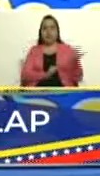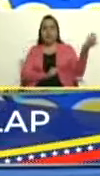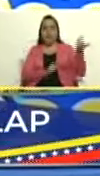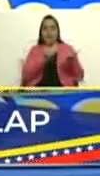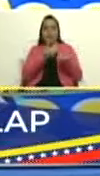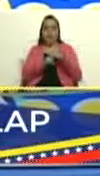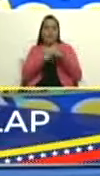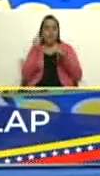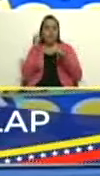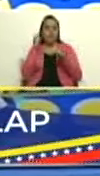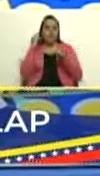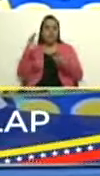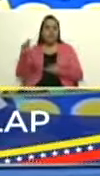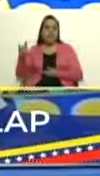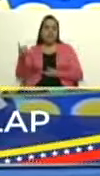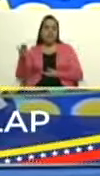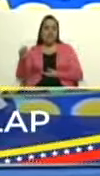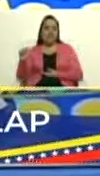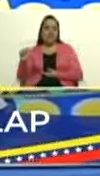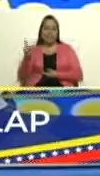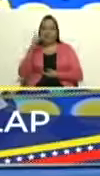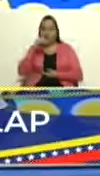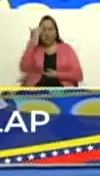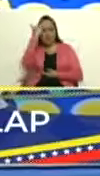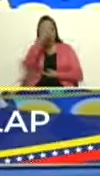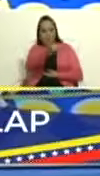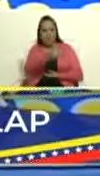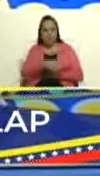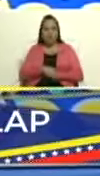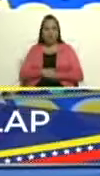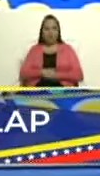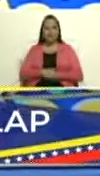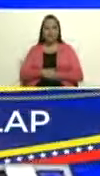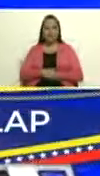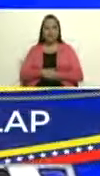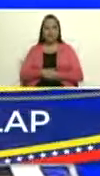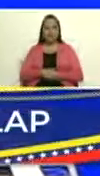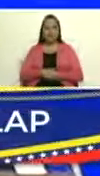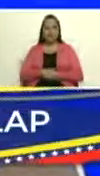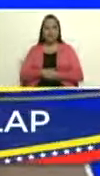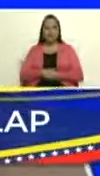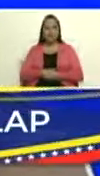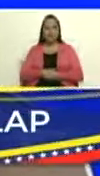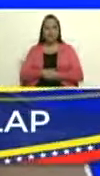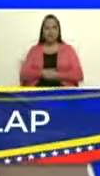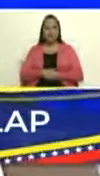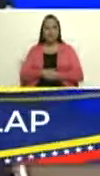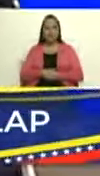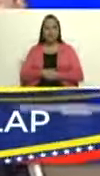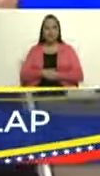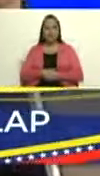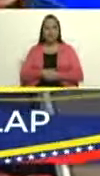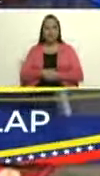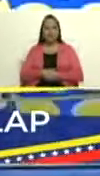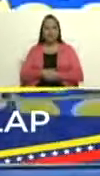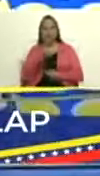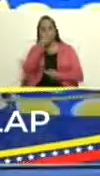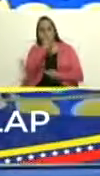Silvia, vale, no le he saludado. Silita, Silita, Silita, Silita la bonita.